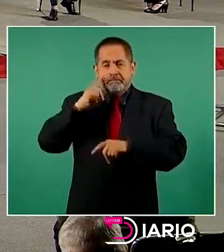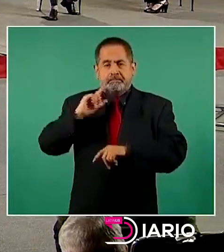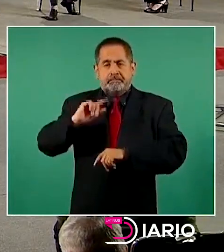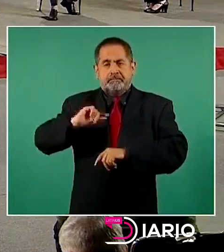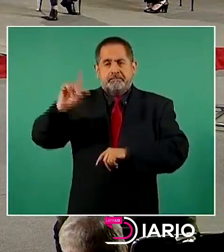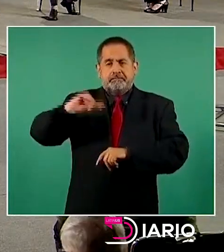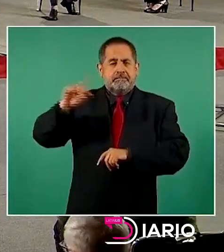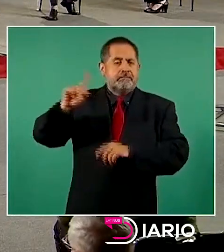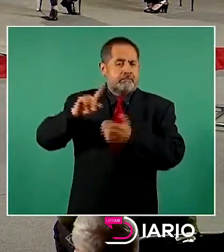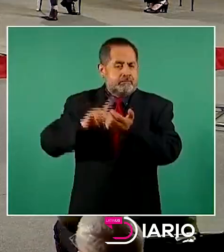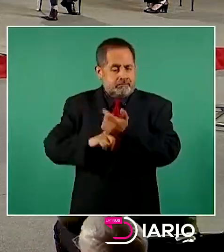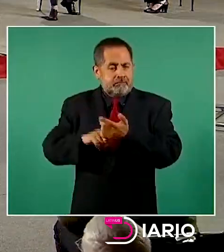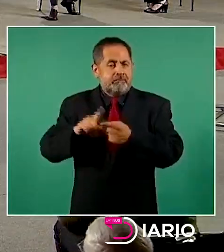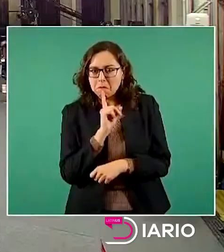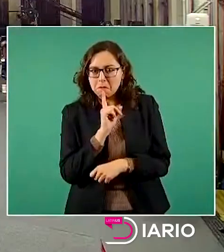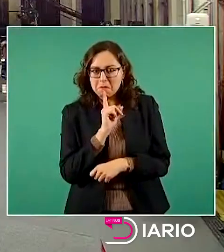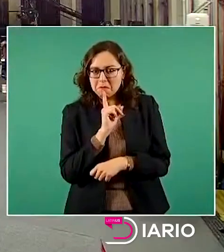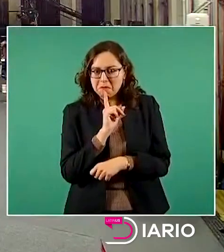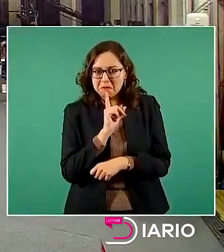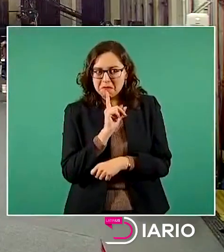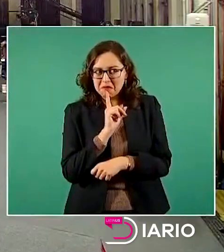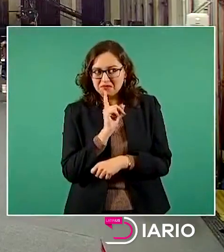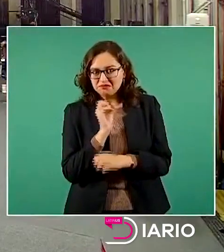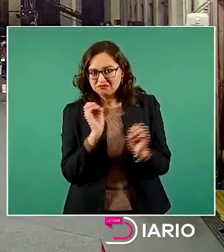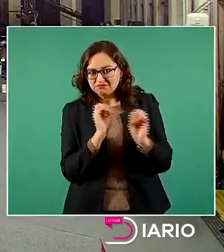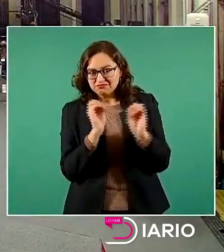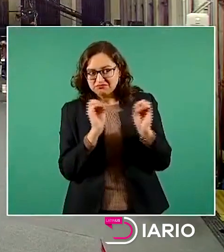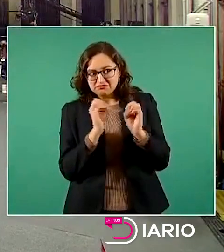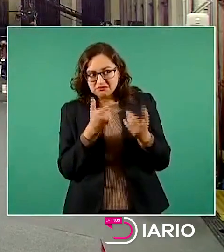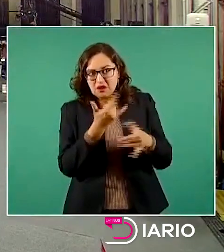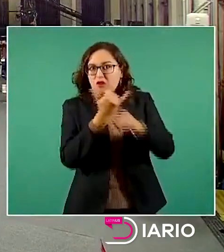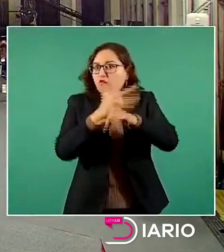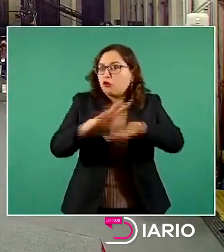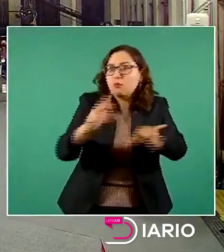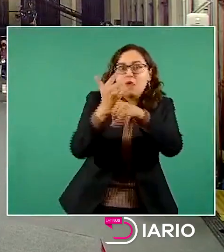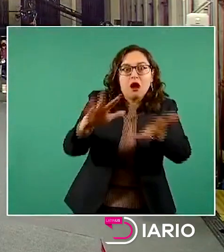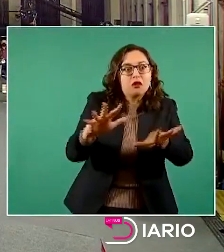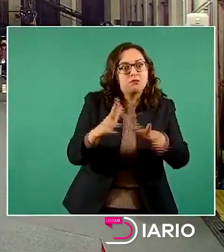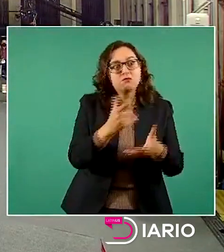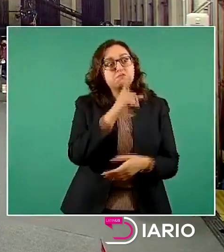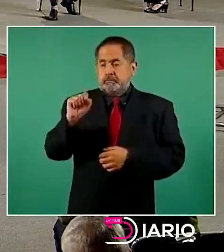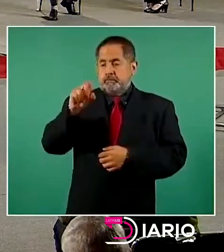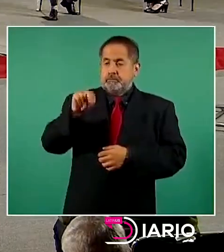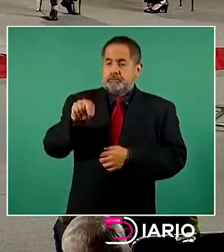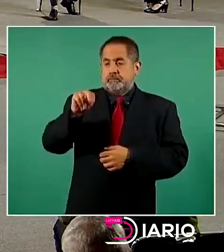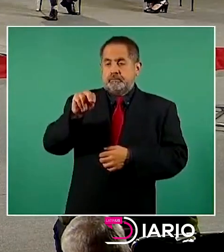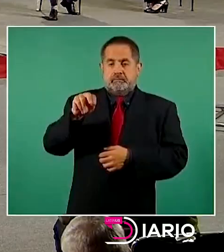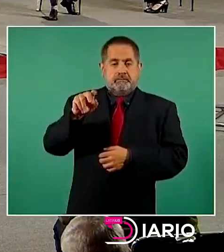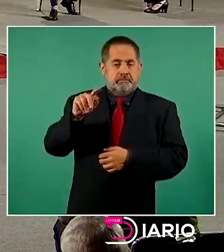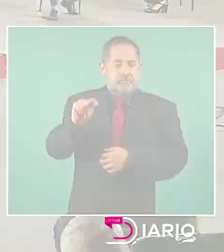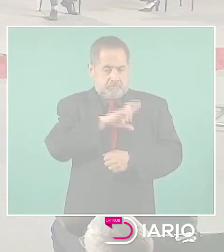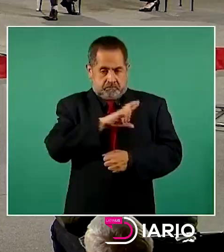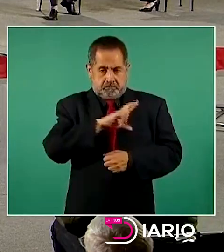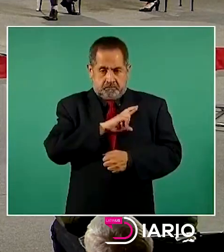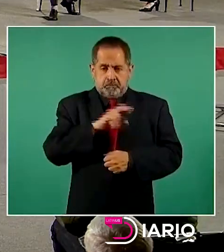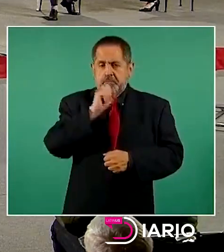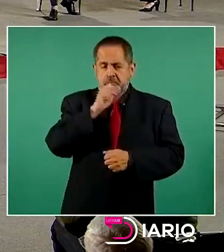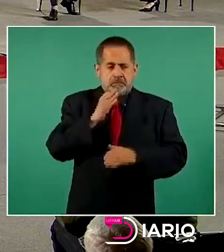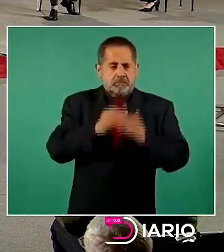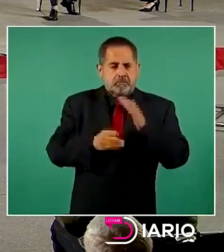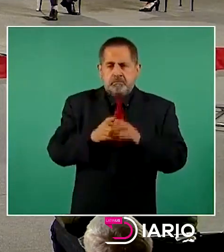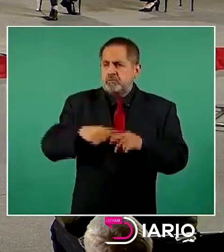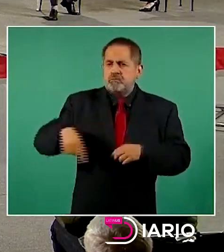municipales, gobernadores, la Secretaría de Educación Pública, el Sindicato de Maestros, con